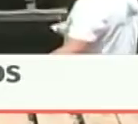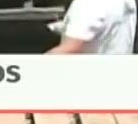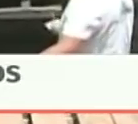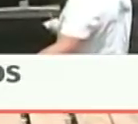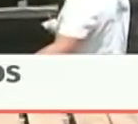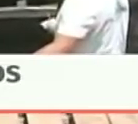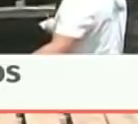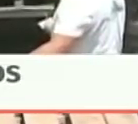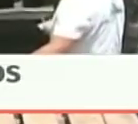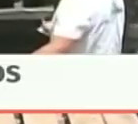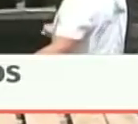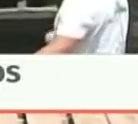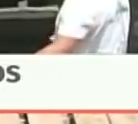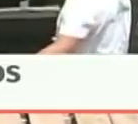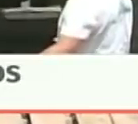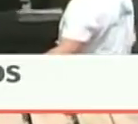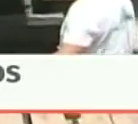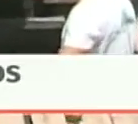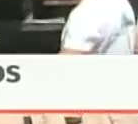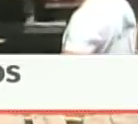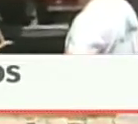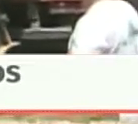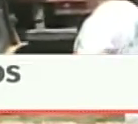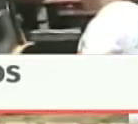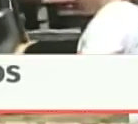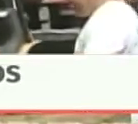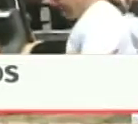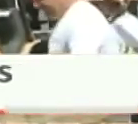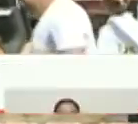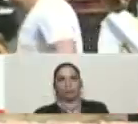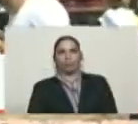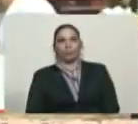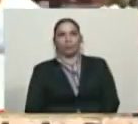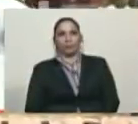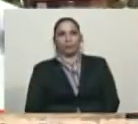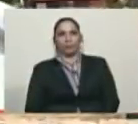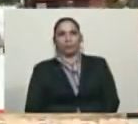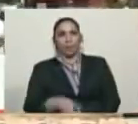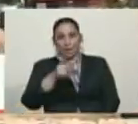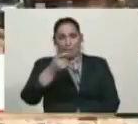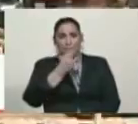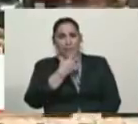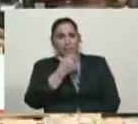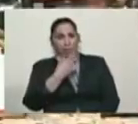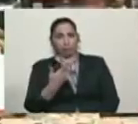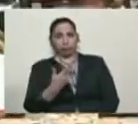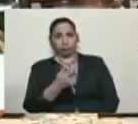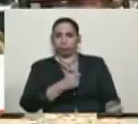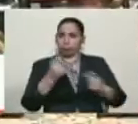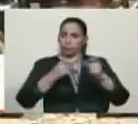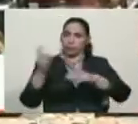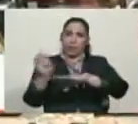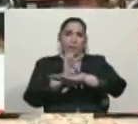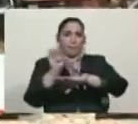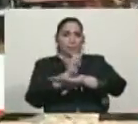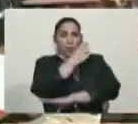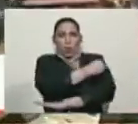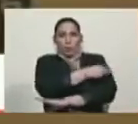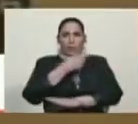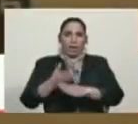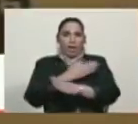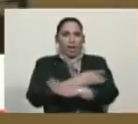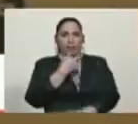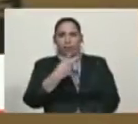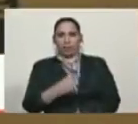es verdad es importante destacar que estos medicamentos son para reforzar nuestras emergencias de los hospitales antes mencionados